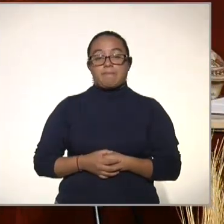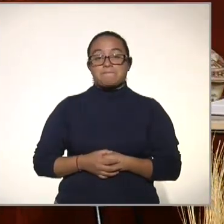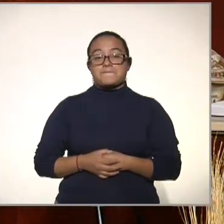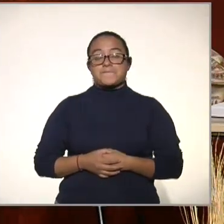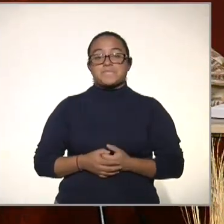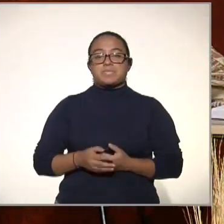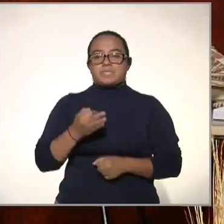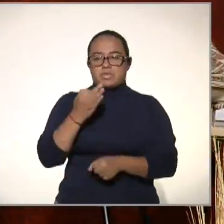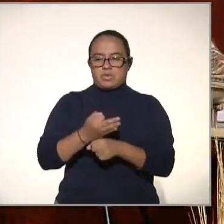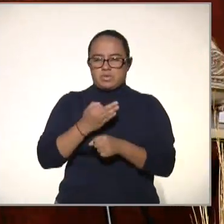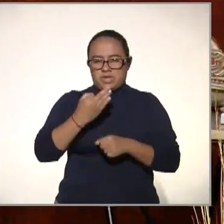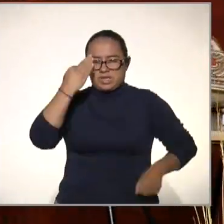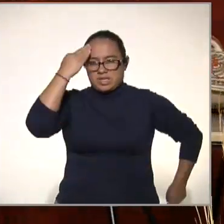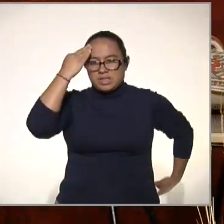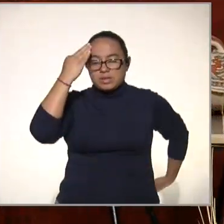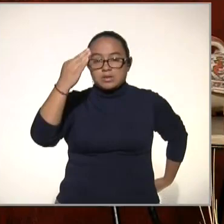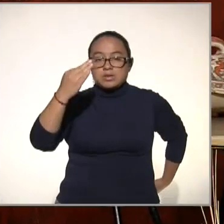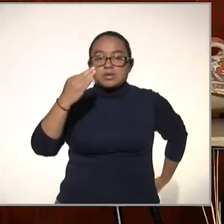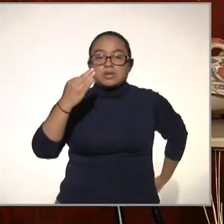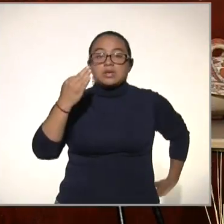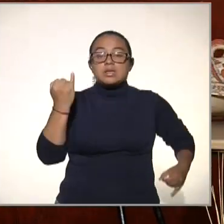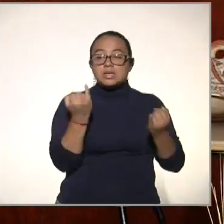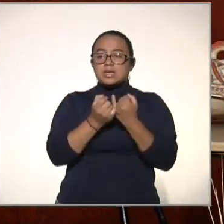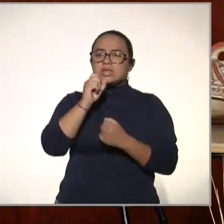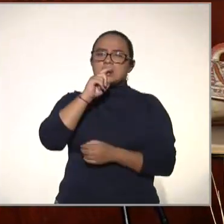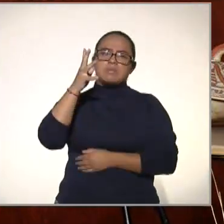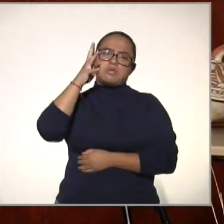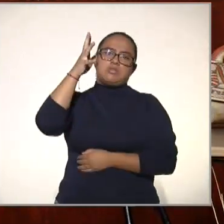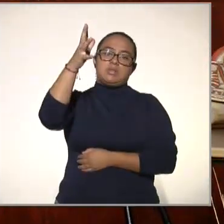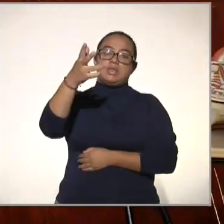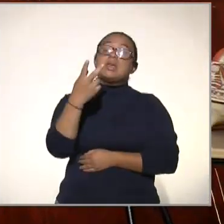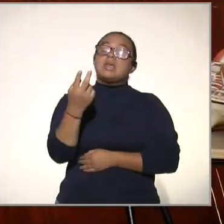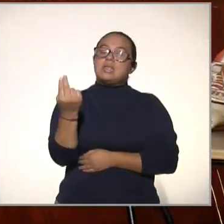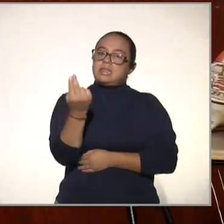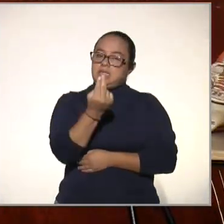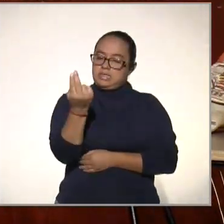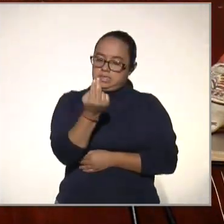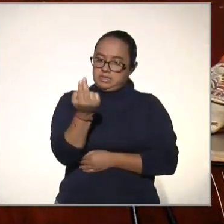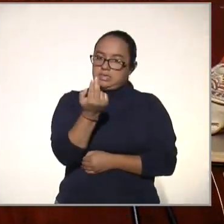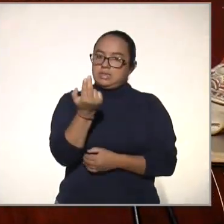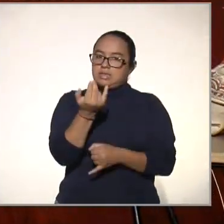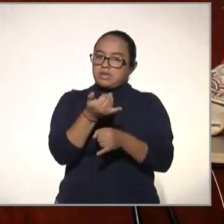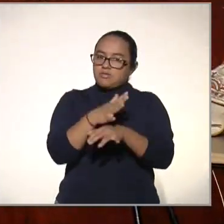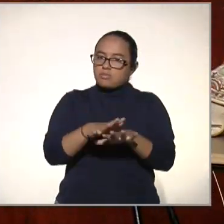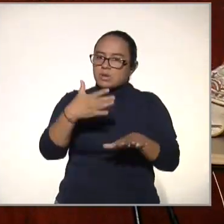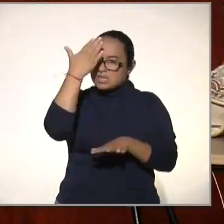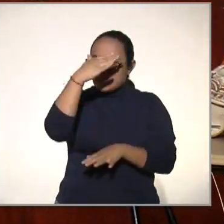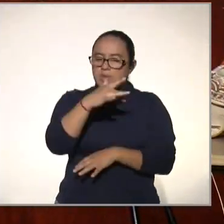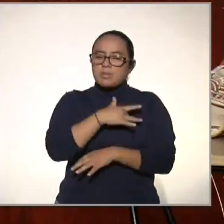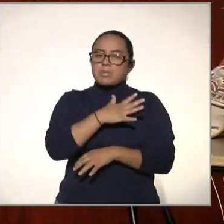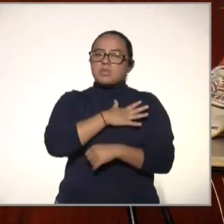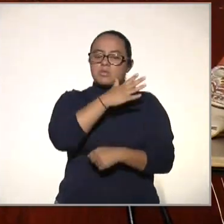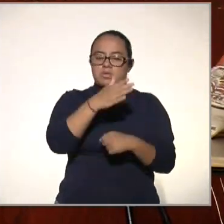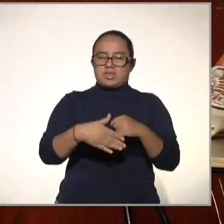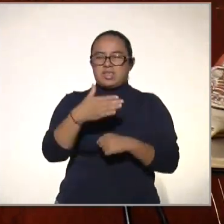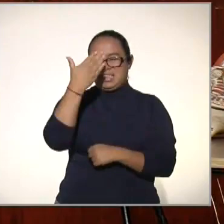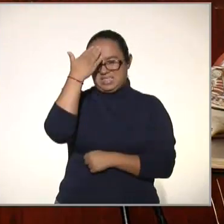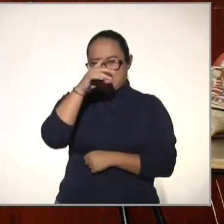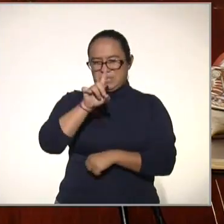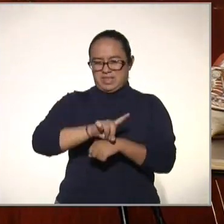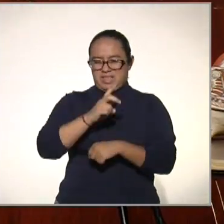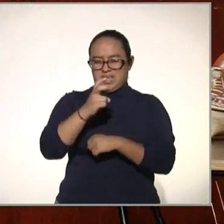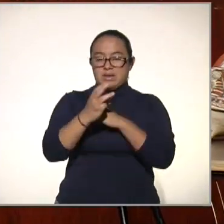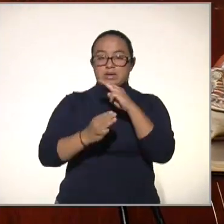Las condiciones actuales y las condiciones futuras nos piden que nos informemos sobre este tema, la menopausia. Y en el contexto del Día Mundial,